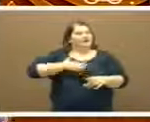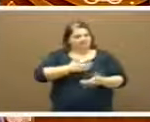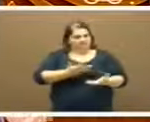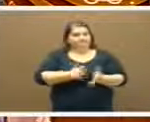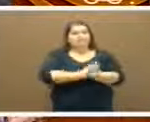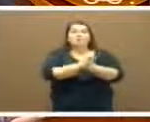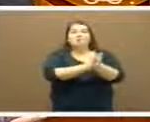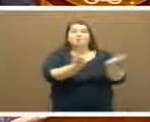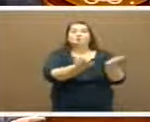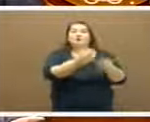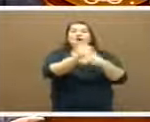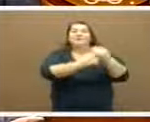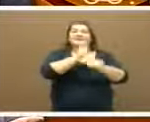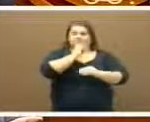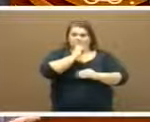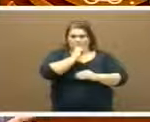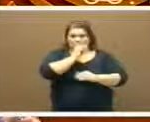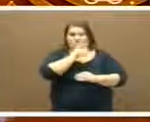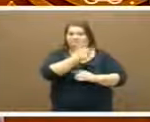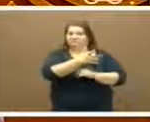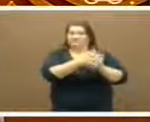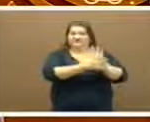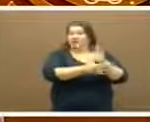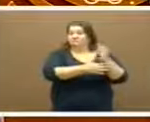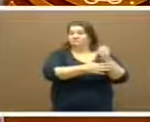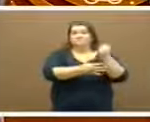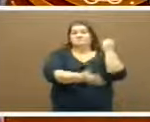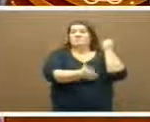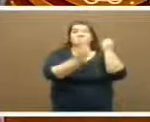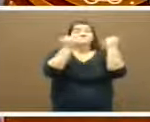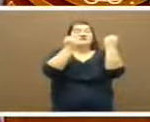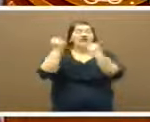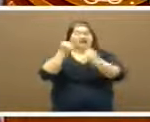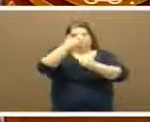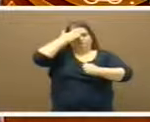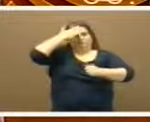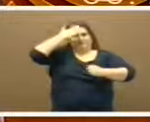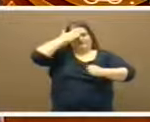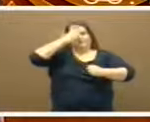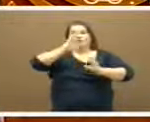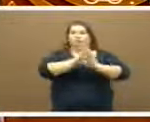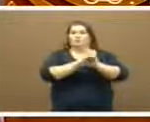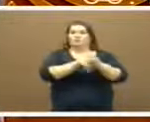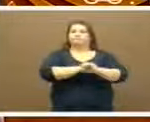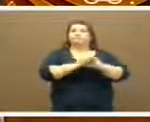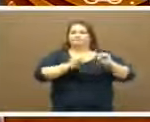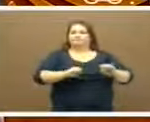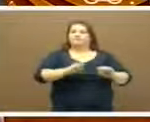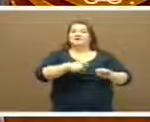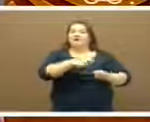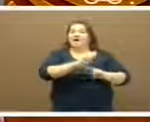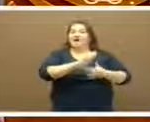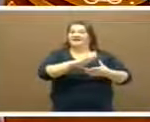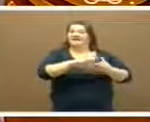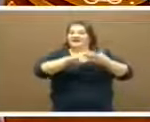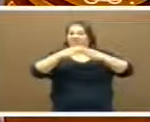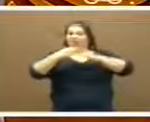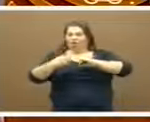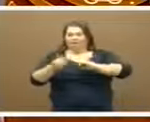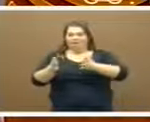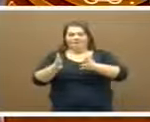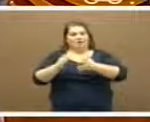motivación la hacemos porque son uno de los pilares fundamentales que se consagran en la Constitución y, por lo tanto, su adaptación a los